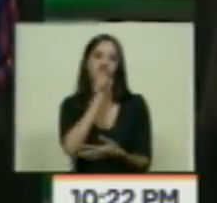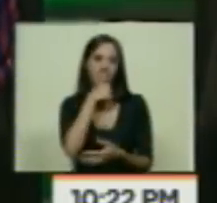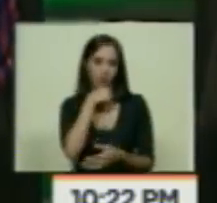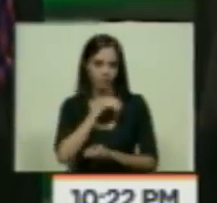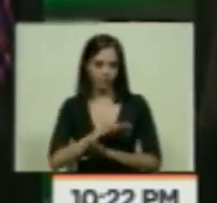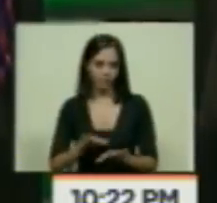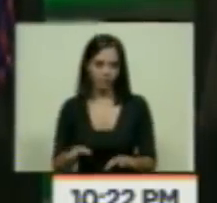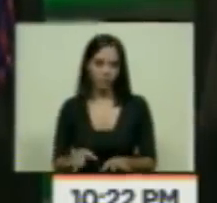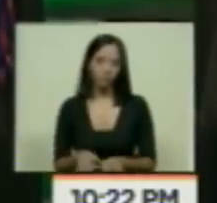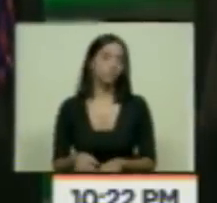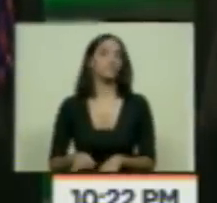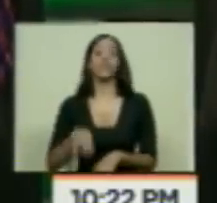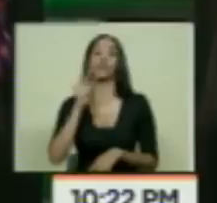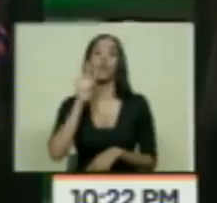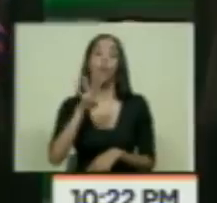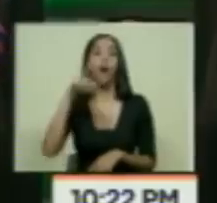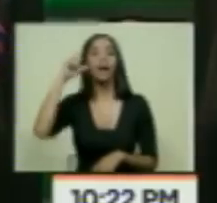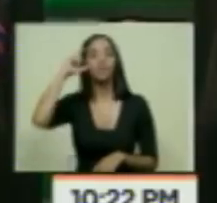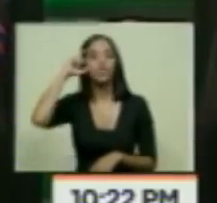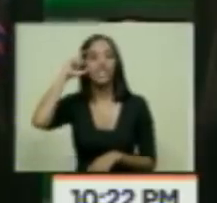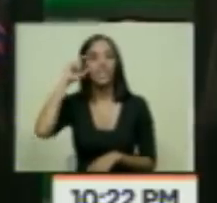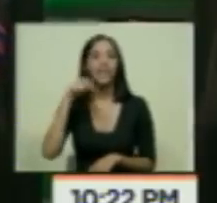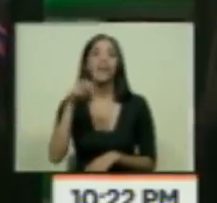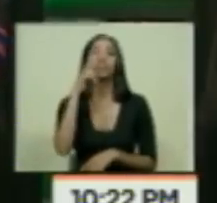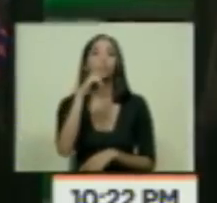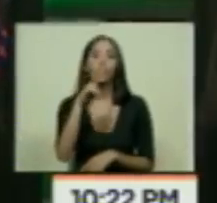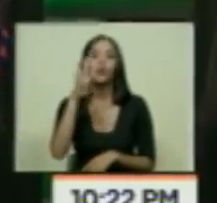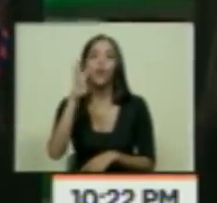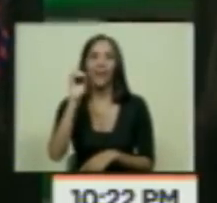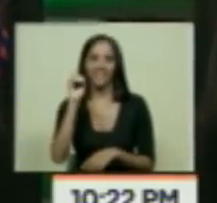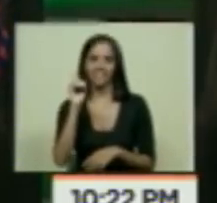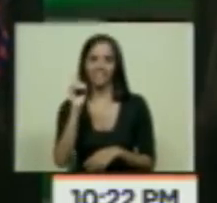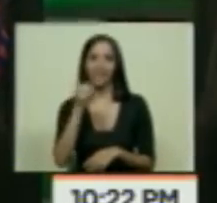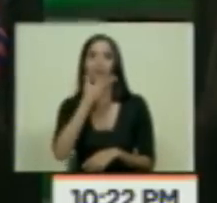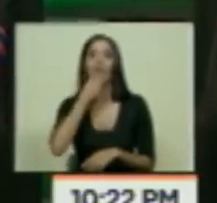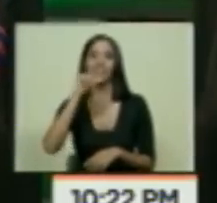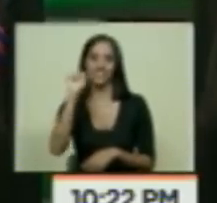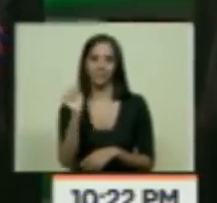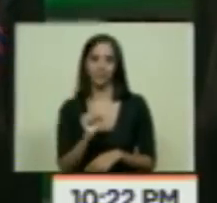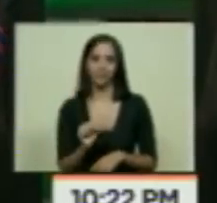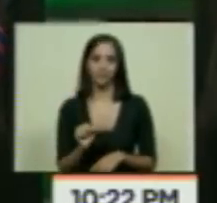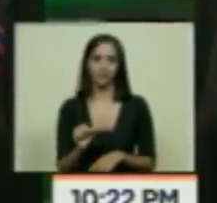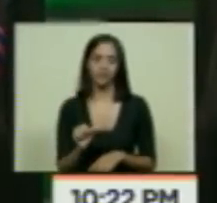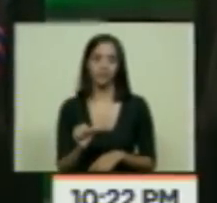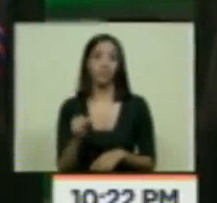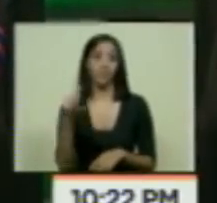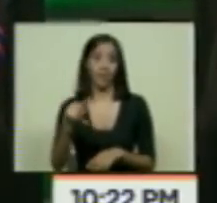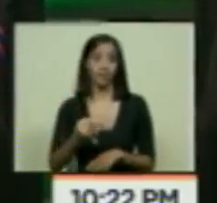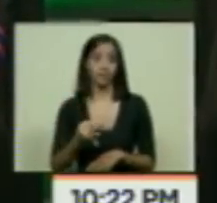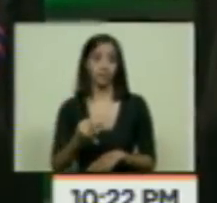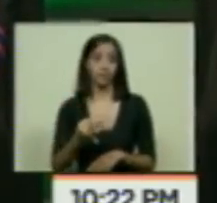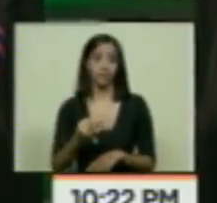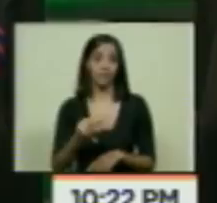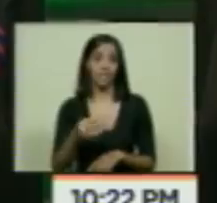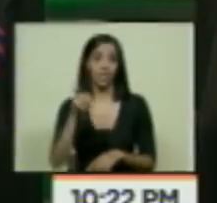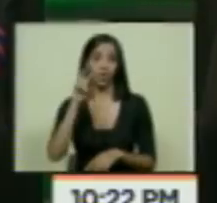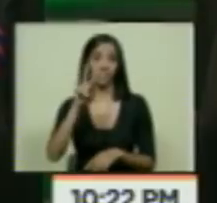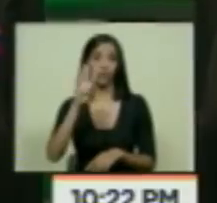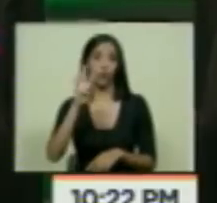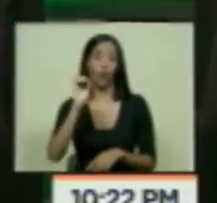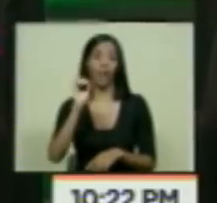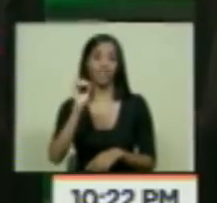Hace 4 días, 240 bolívares. ¿Verdad? 240